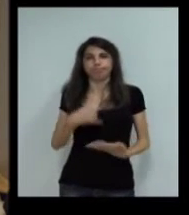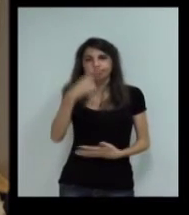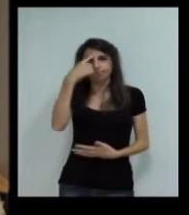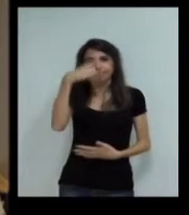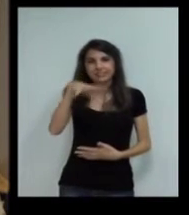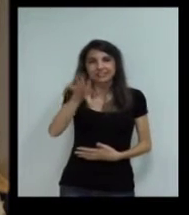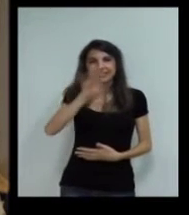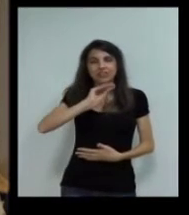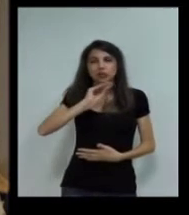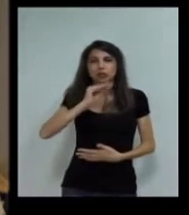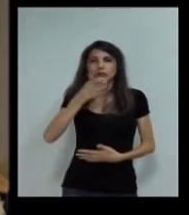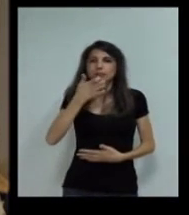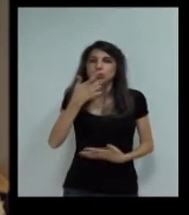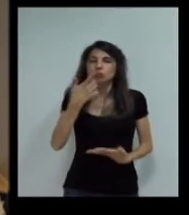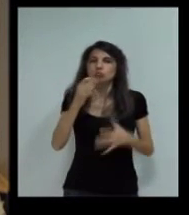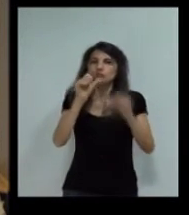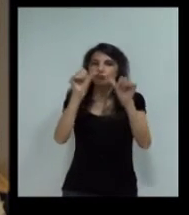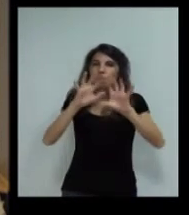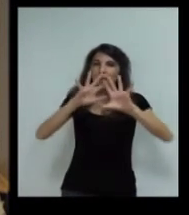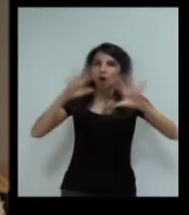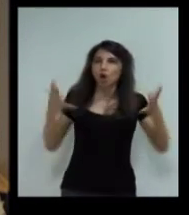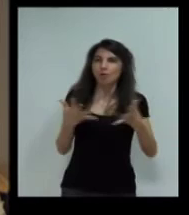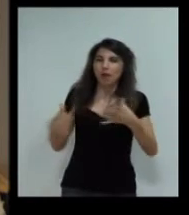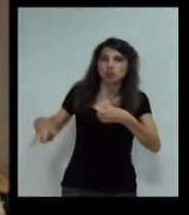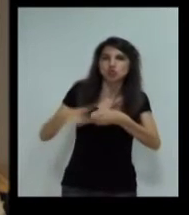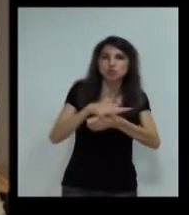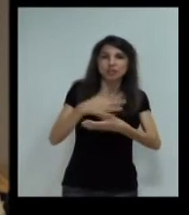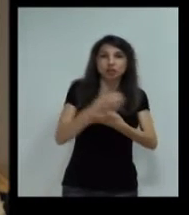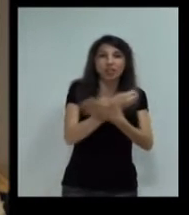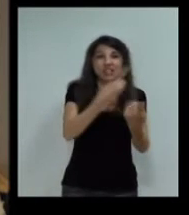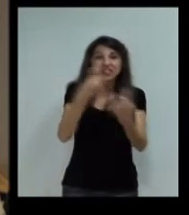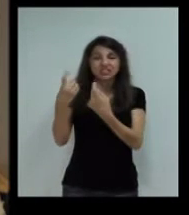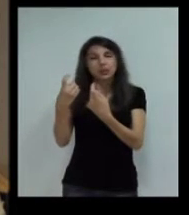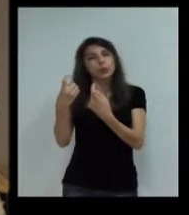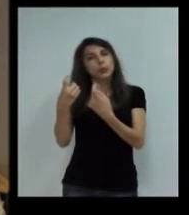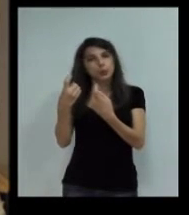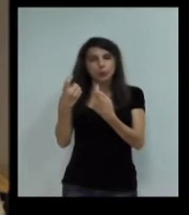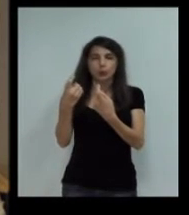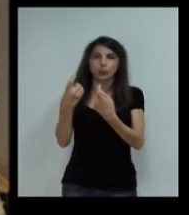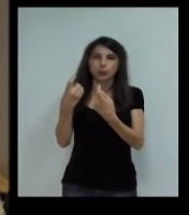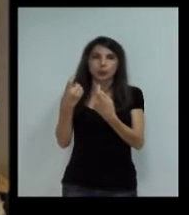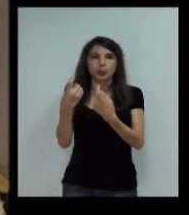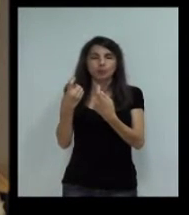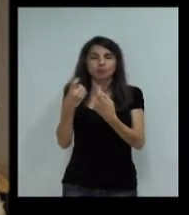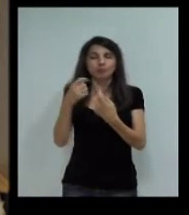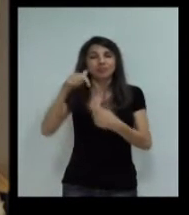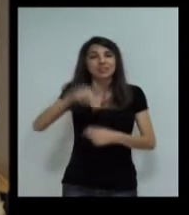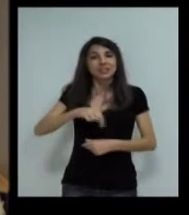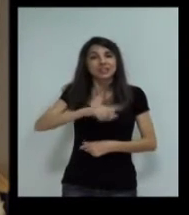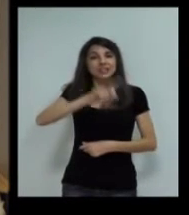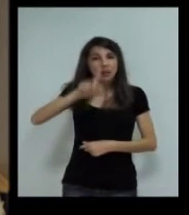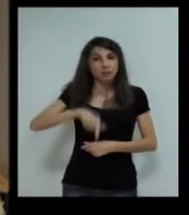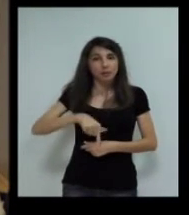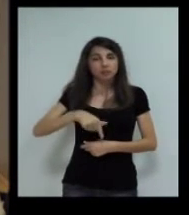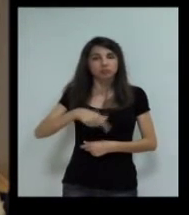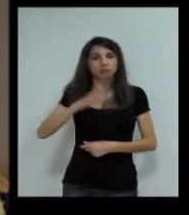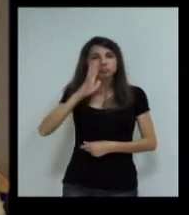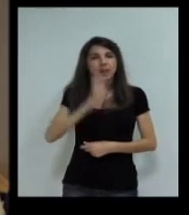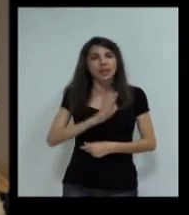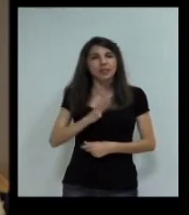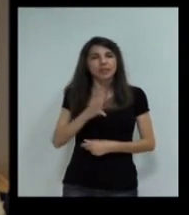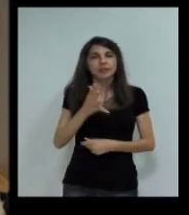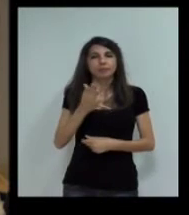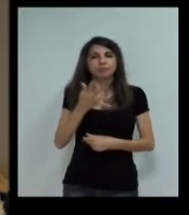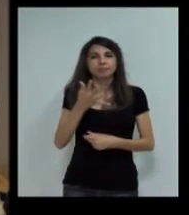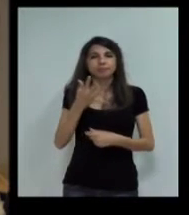forma global todas las necesidades que esto requeriría, aquí también parece como que se ha